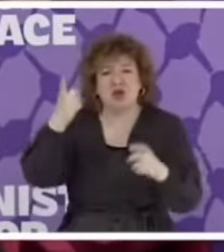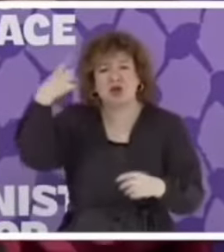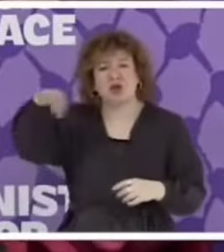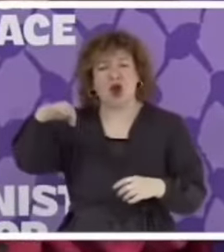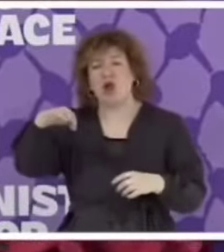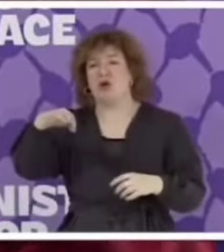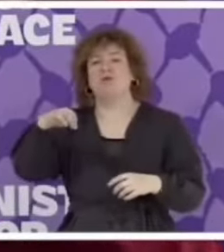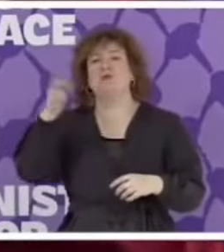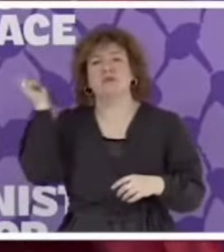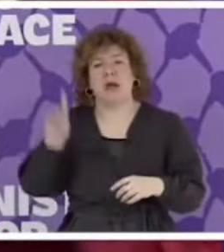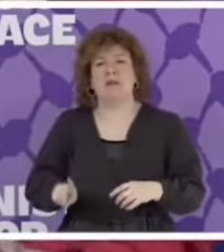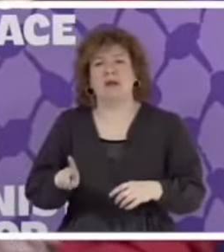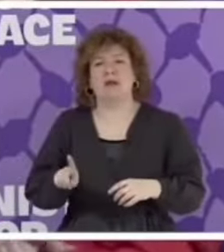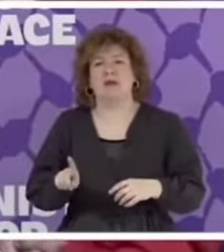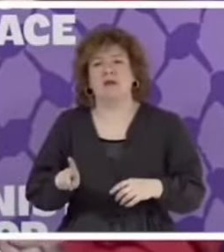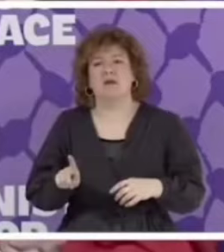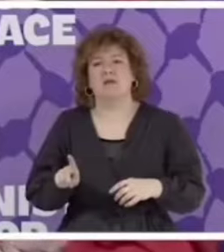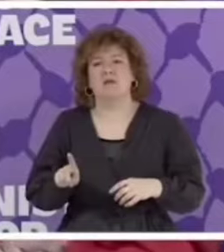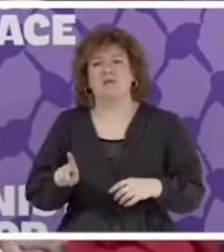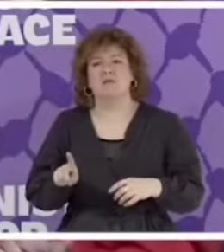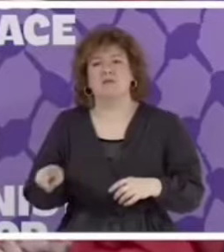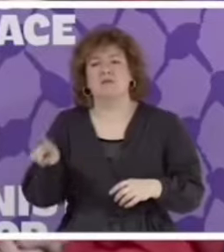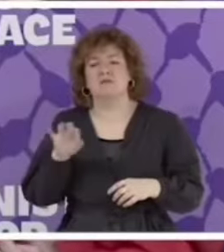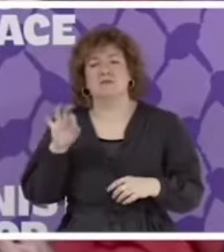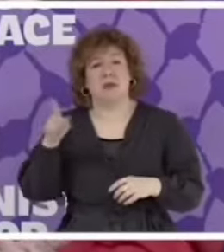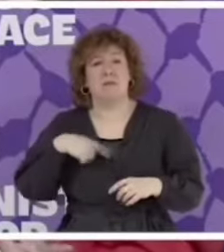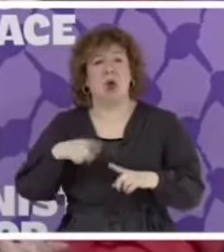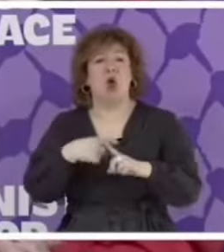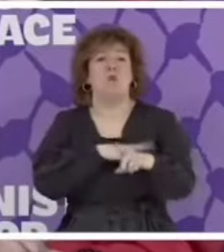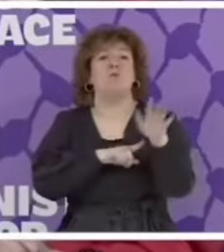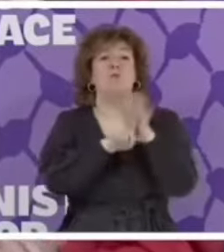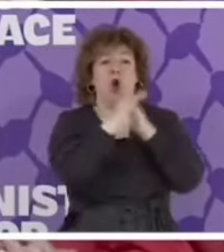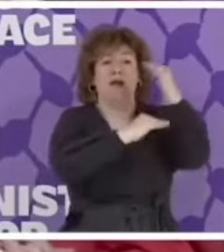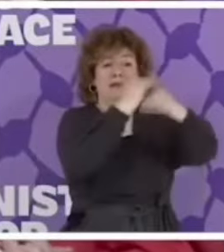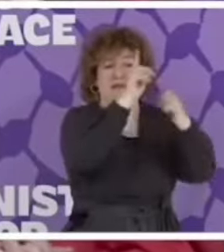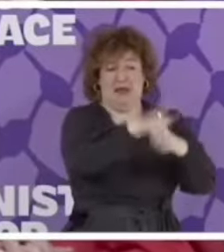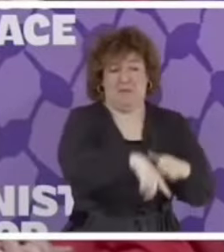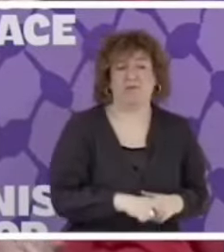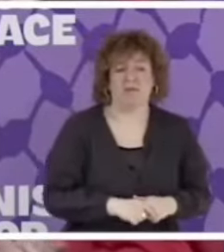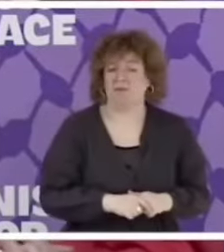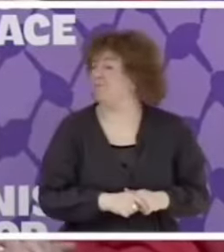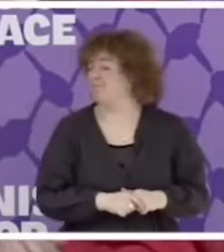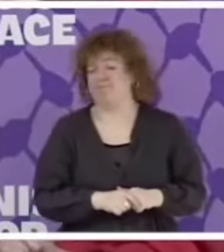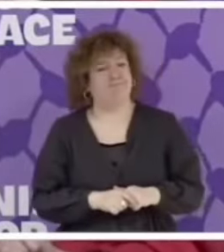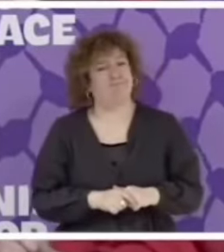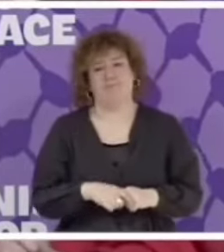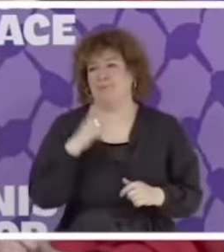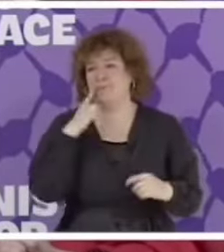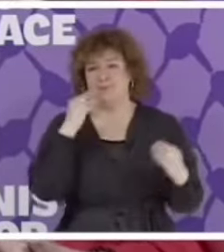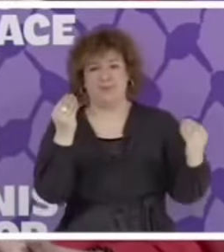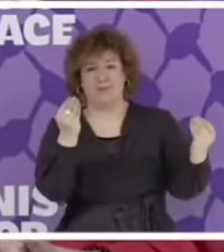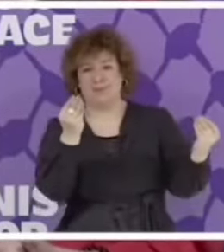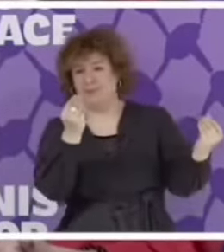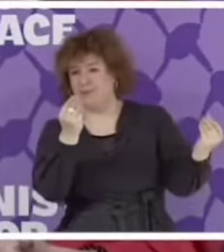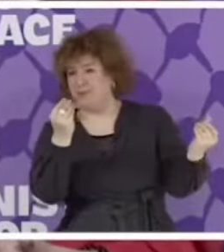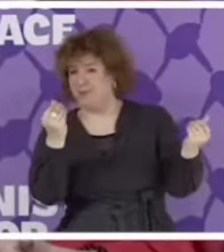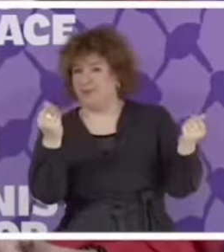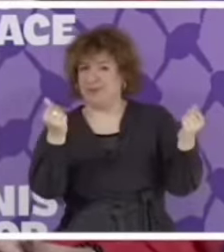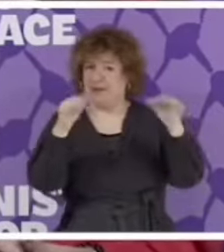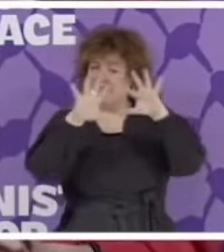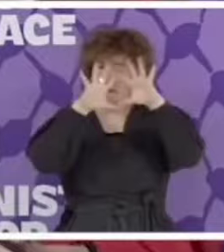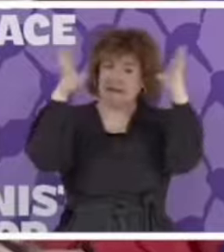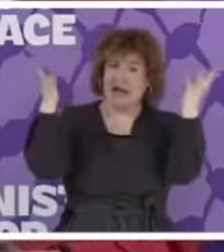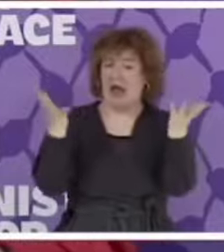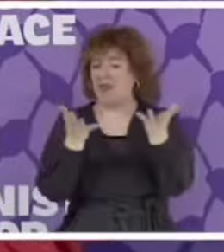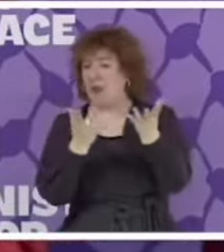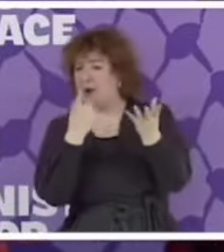sino también para una parte de los sectores progresistas que están viendo que la cosa se pone muy fea a nivel